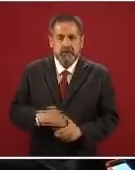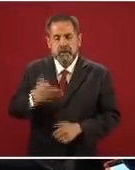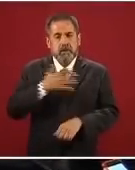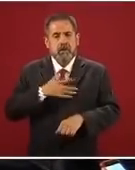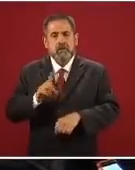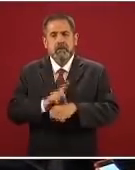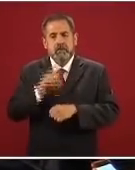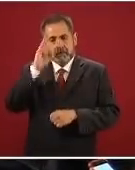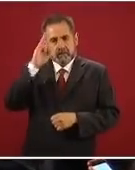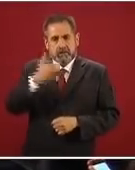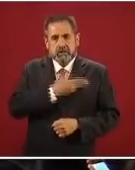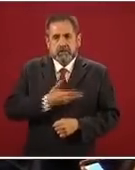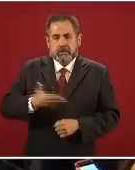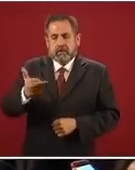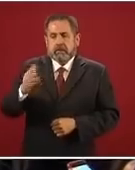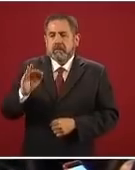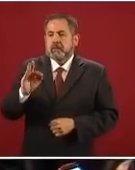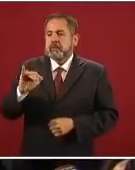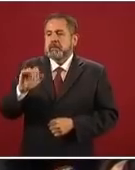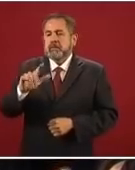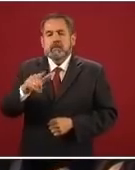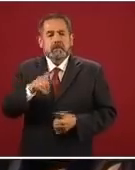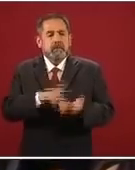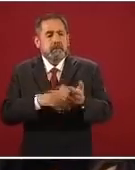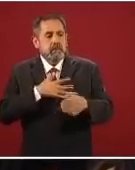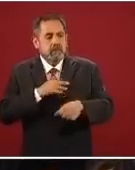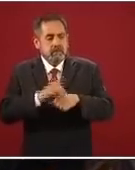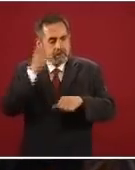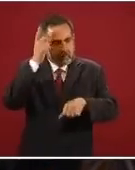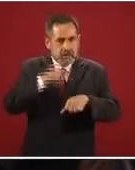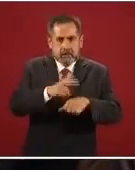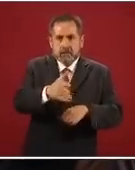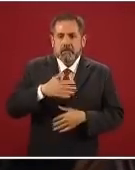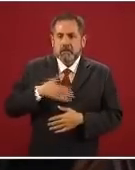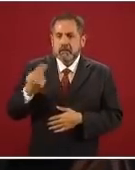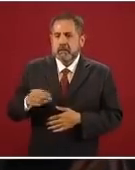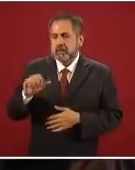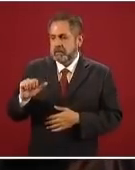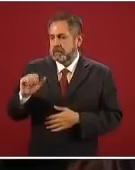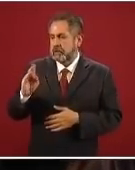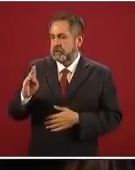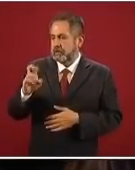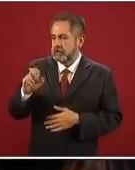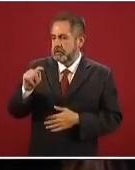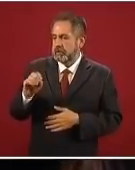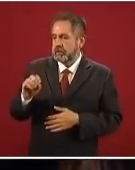Buenos días, señor presidente, fiscal, buenos días, procurador, director. Alberto Marroquín Espinosa, de